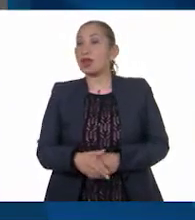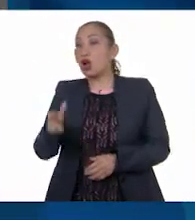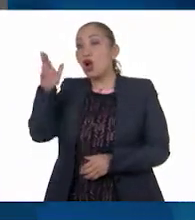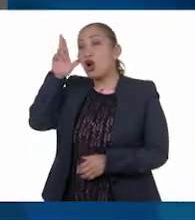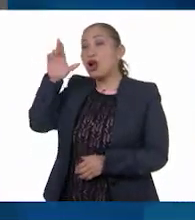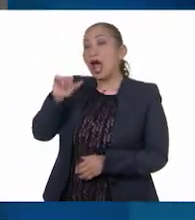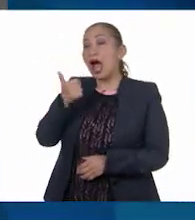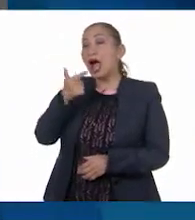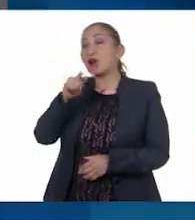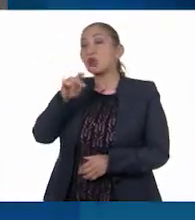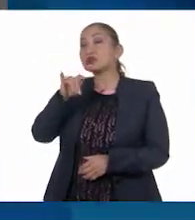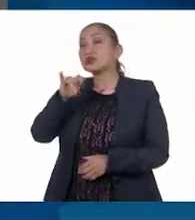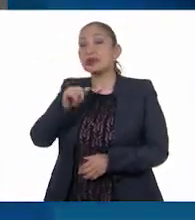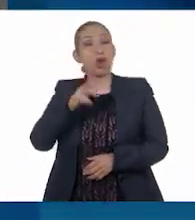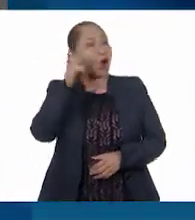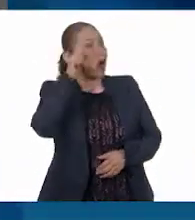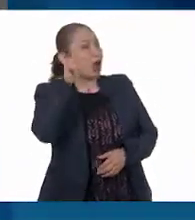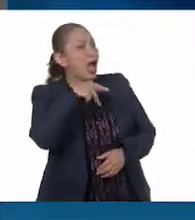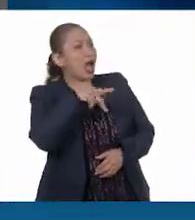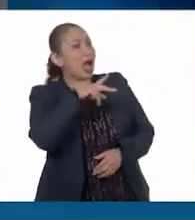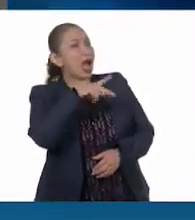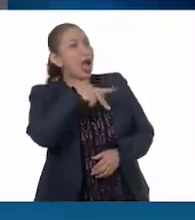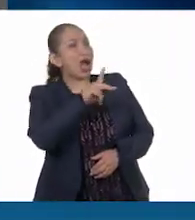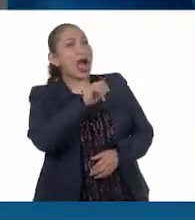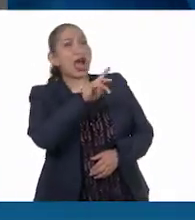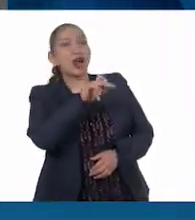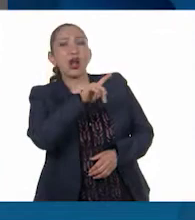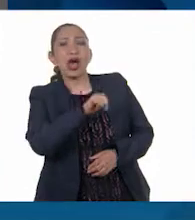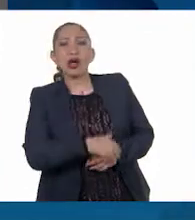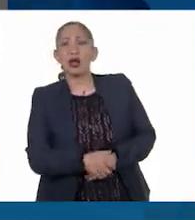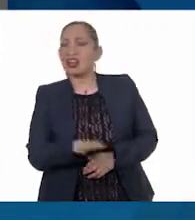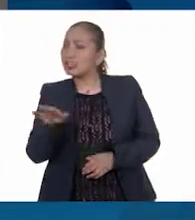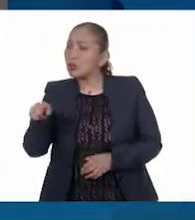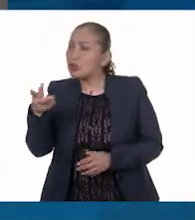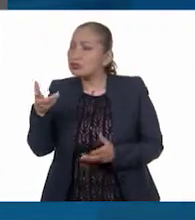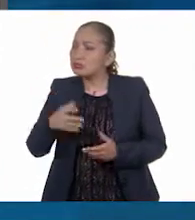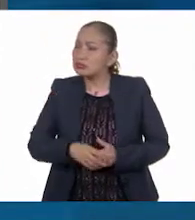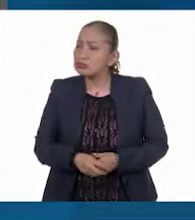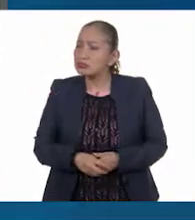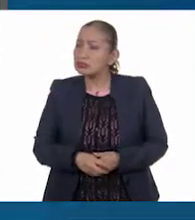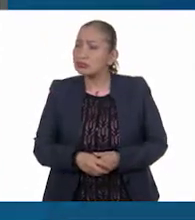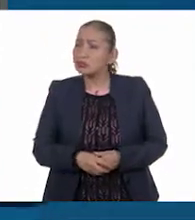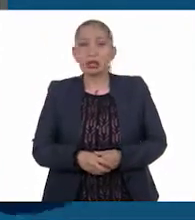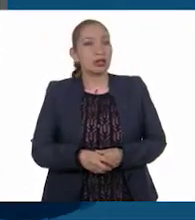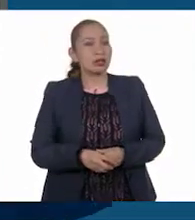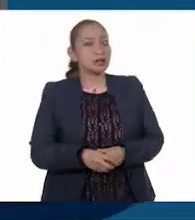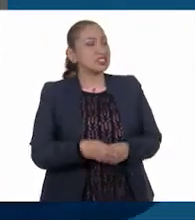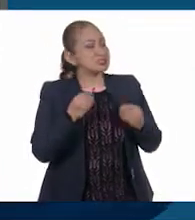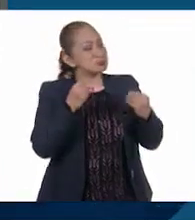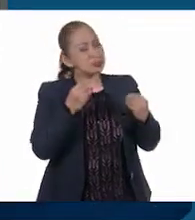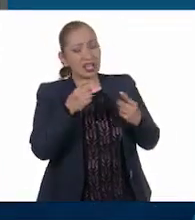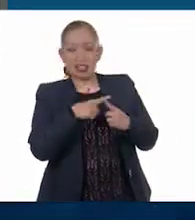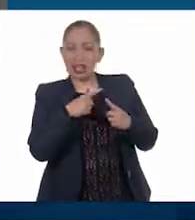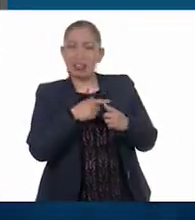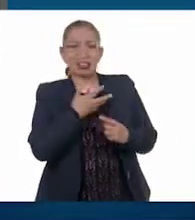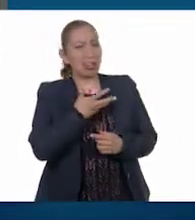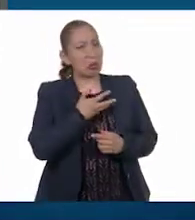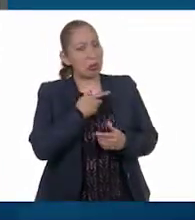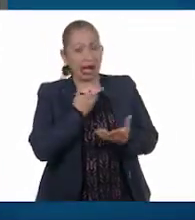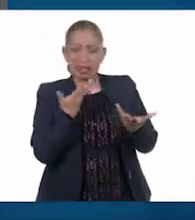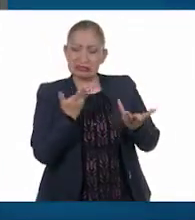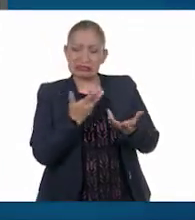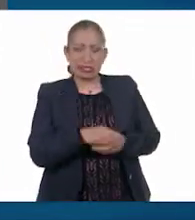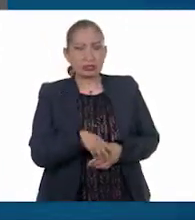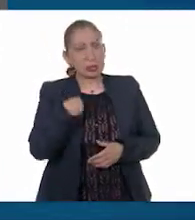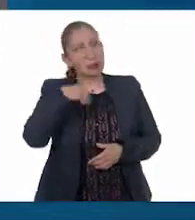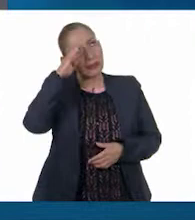Hola, Agustín. Hola, Carola. ¿Qué haces? Es que tengo muchísima tarea, muchísima. Nada